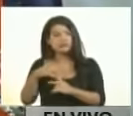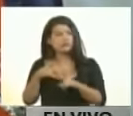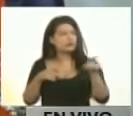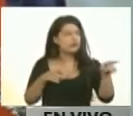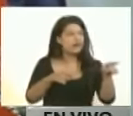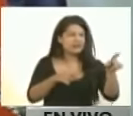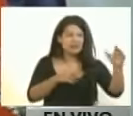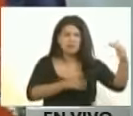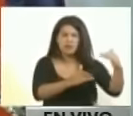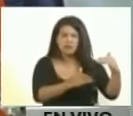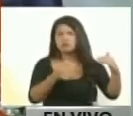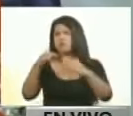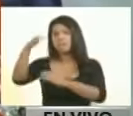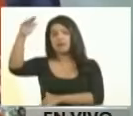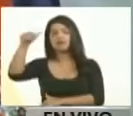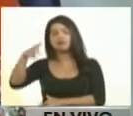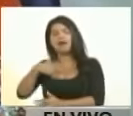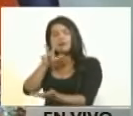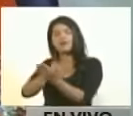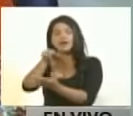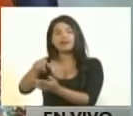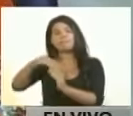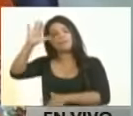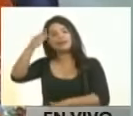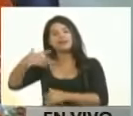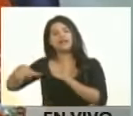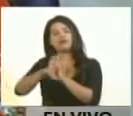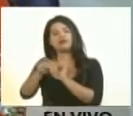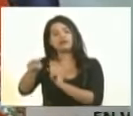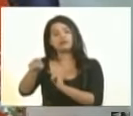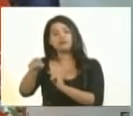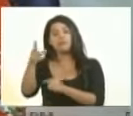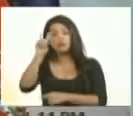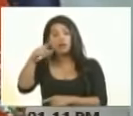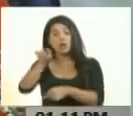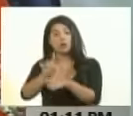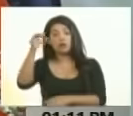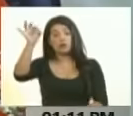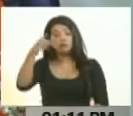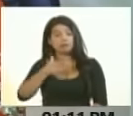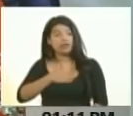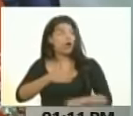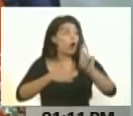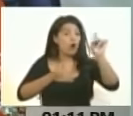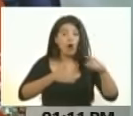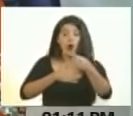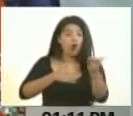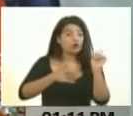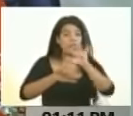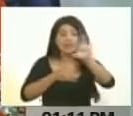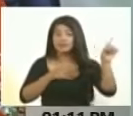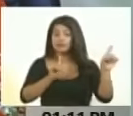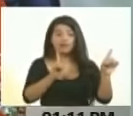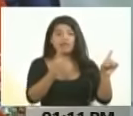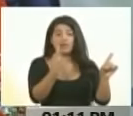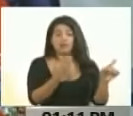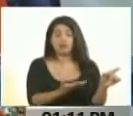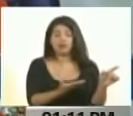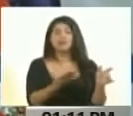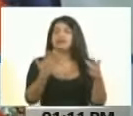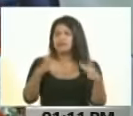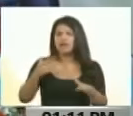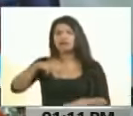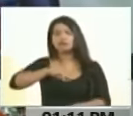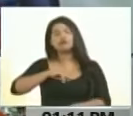repito, solamente Venezuela lo ha hecho. Nosotros, repito, hemos invocado el protocolo de Olivos para la resolución